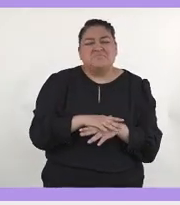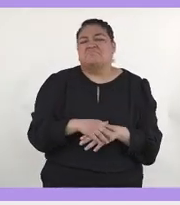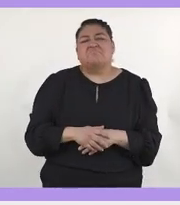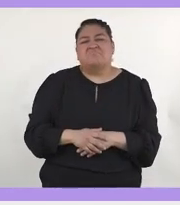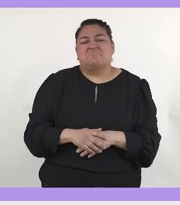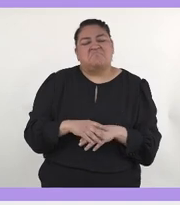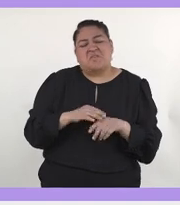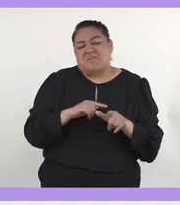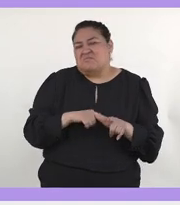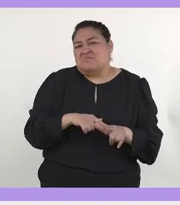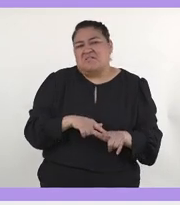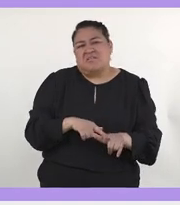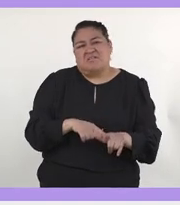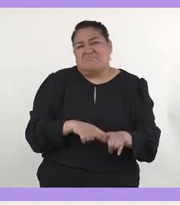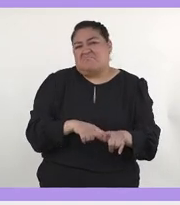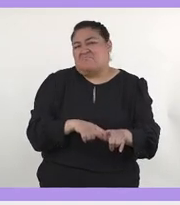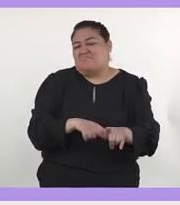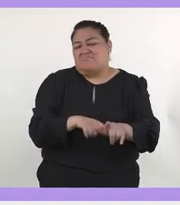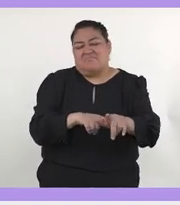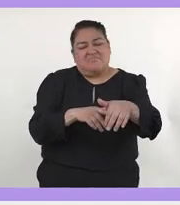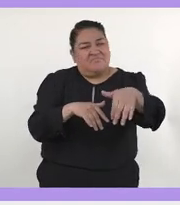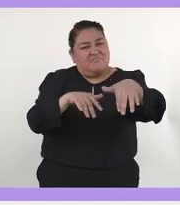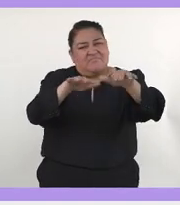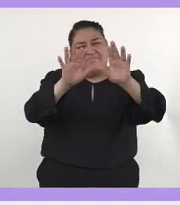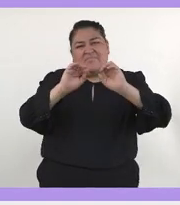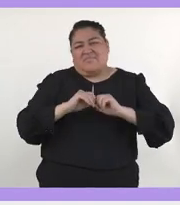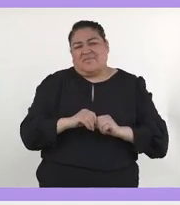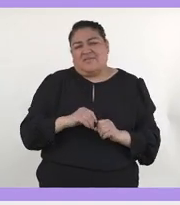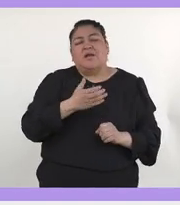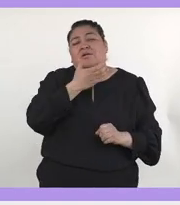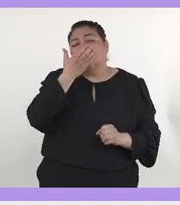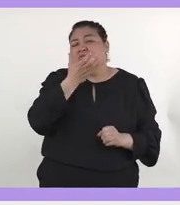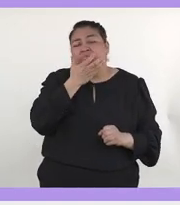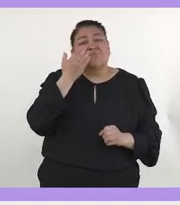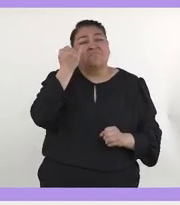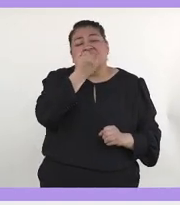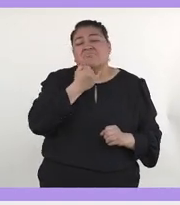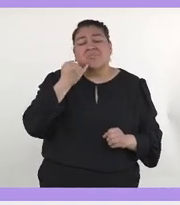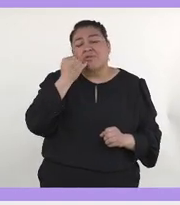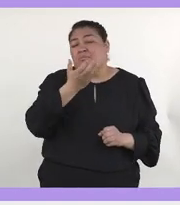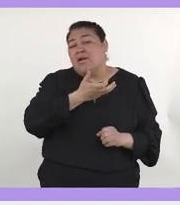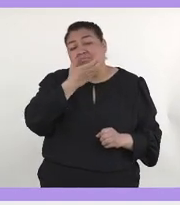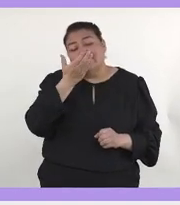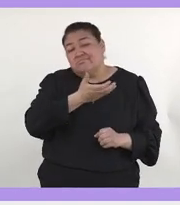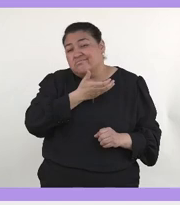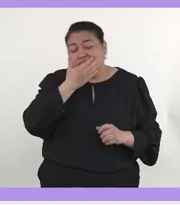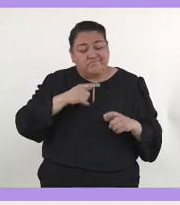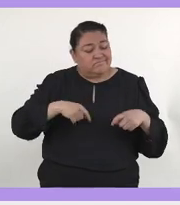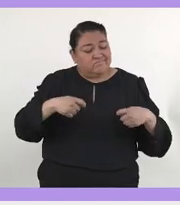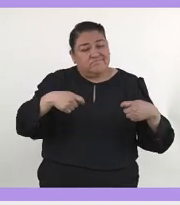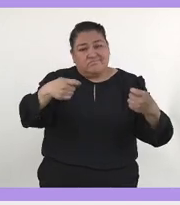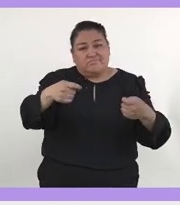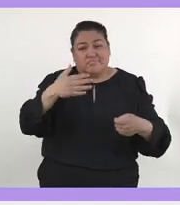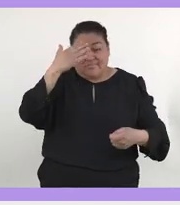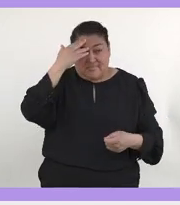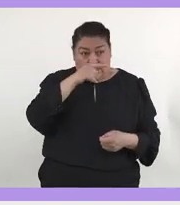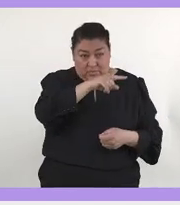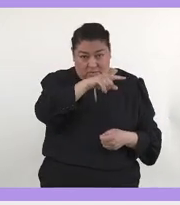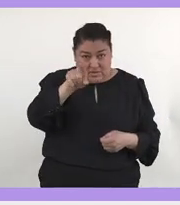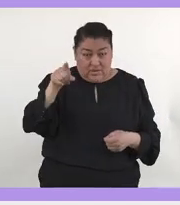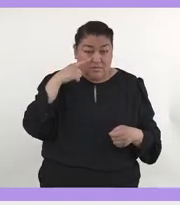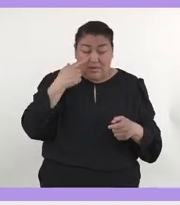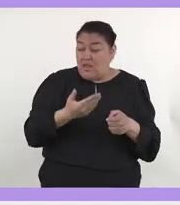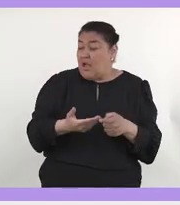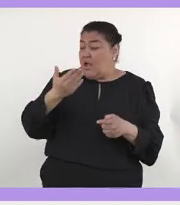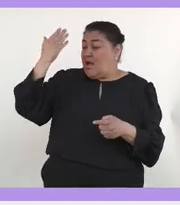Yo creo que esto va a mutar y creo que va a seguir cambiando Porque esa es la naturaleza de la lengua nadie de las personas que estamos aquí hablamos como hablaba Miguel